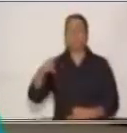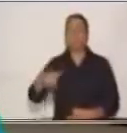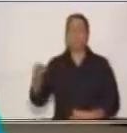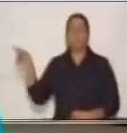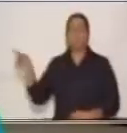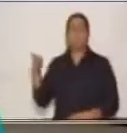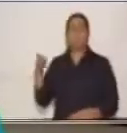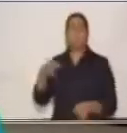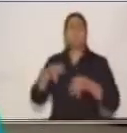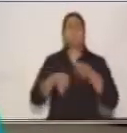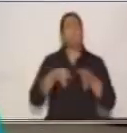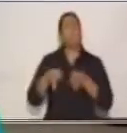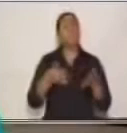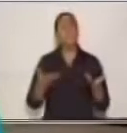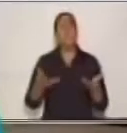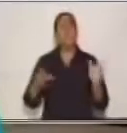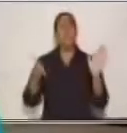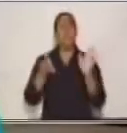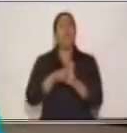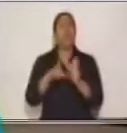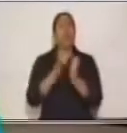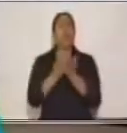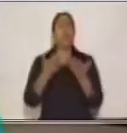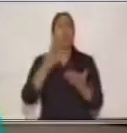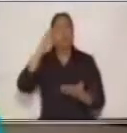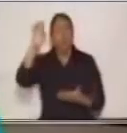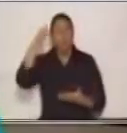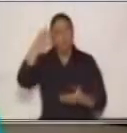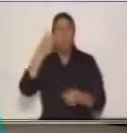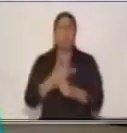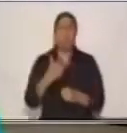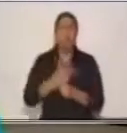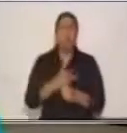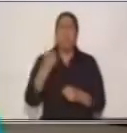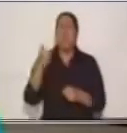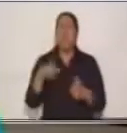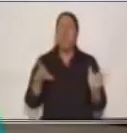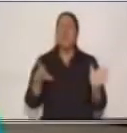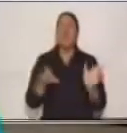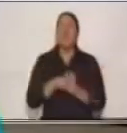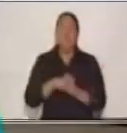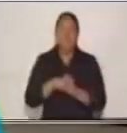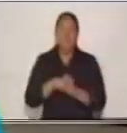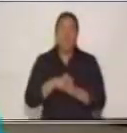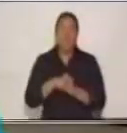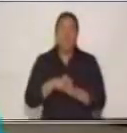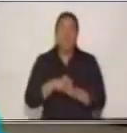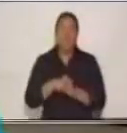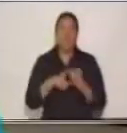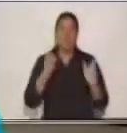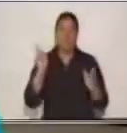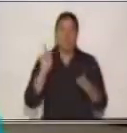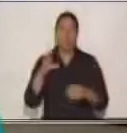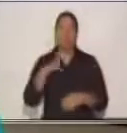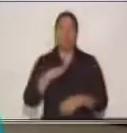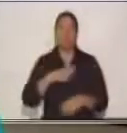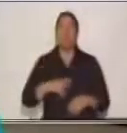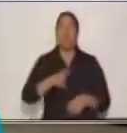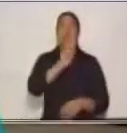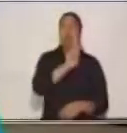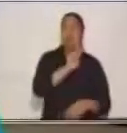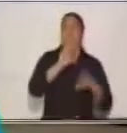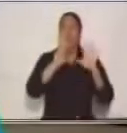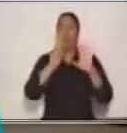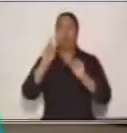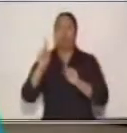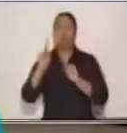Guatemala es una ley desarrolladora. Acá únicamente encontramos 281 artículos y ustedes